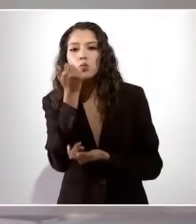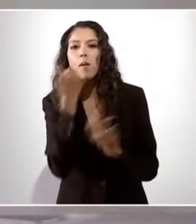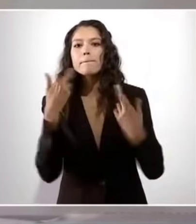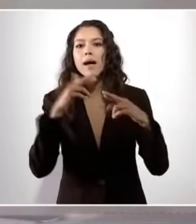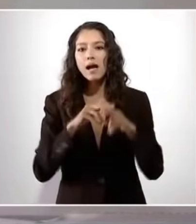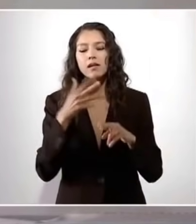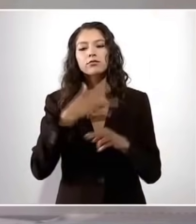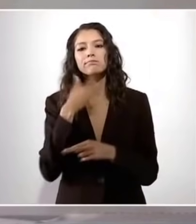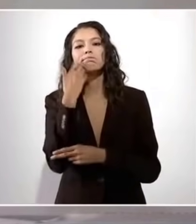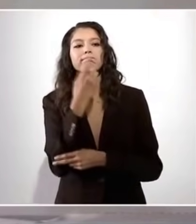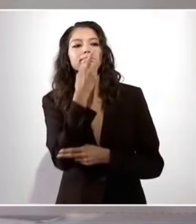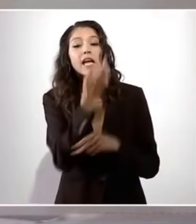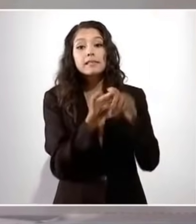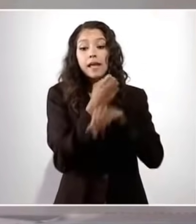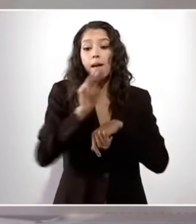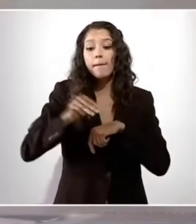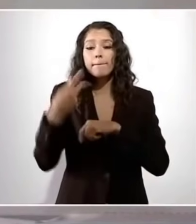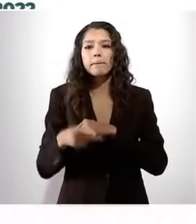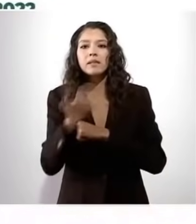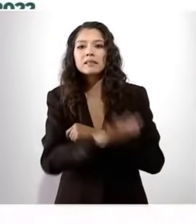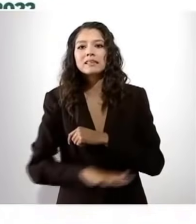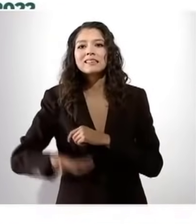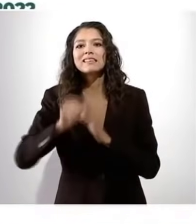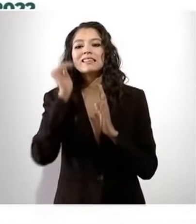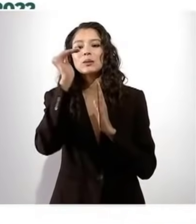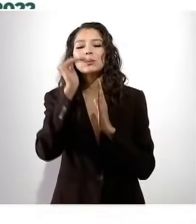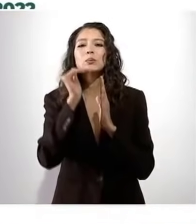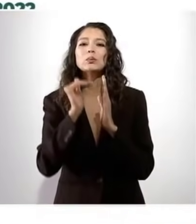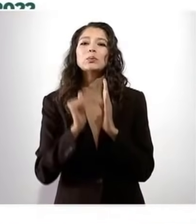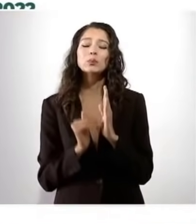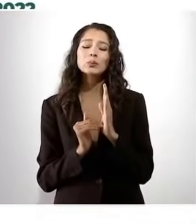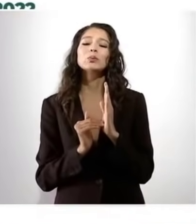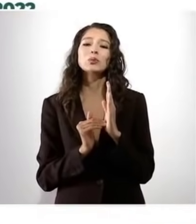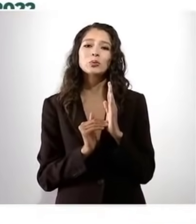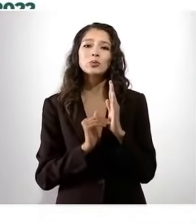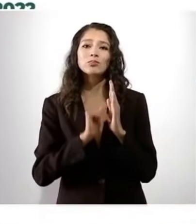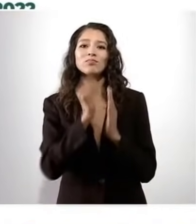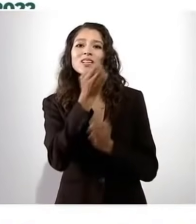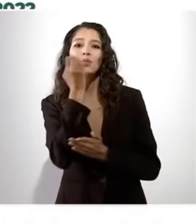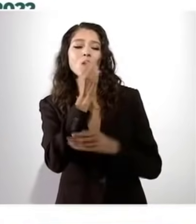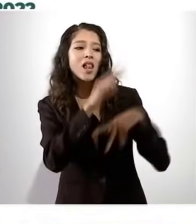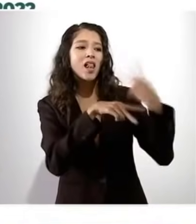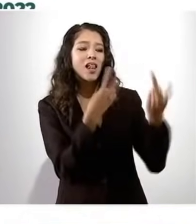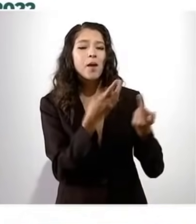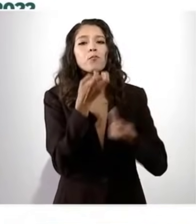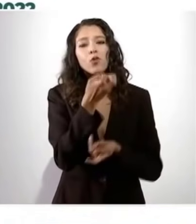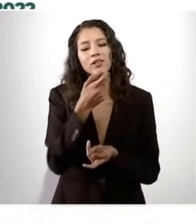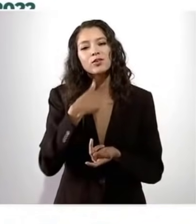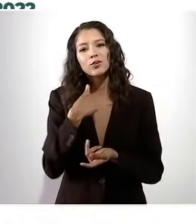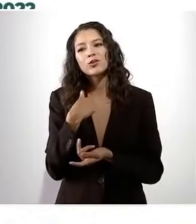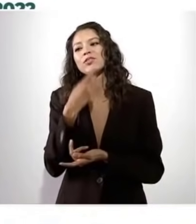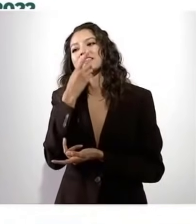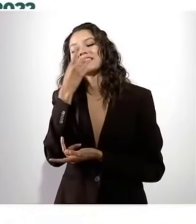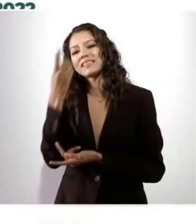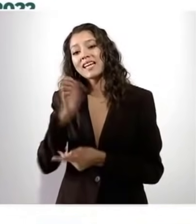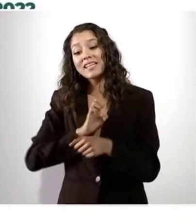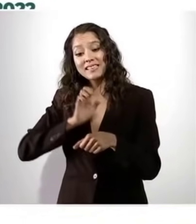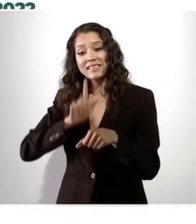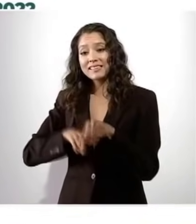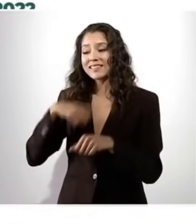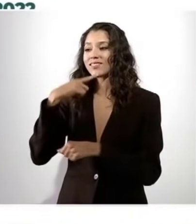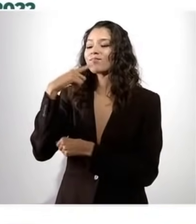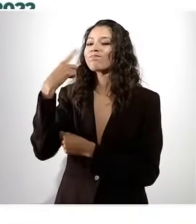sí quiero referir que en el estado de Michoacán está muy bajo el regreso a clases, por ello de verdad que celebro de manera muy